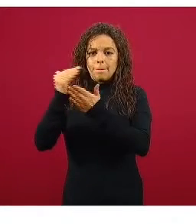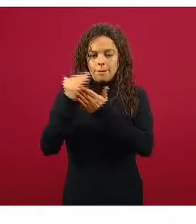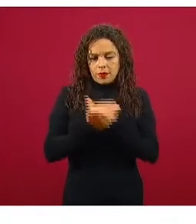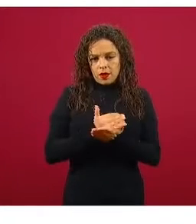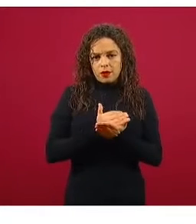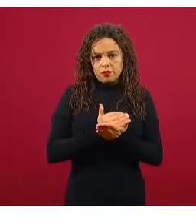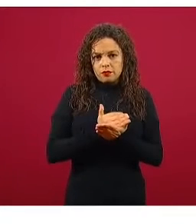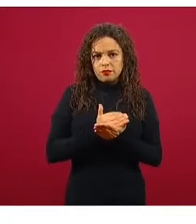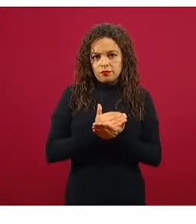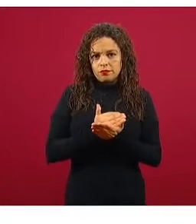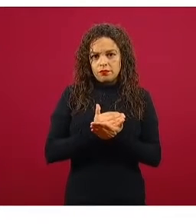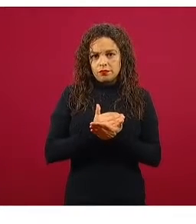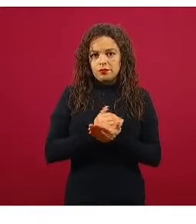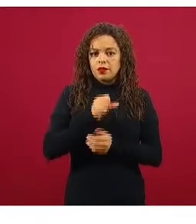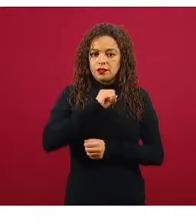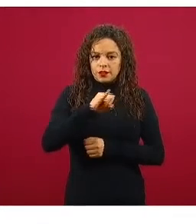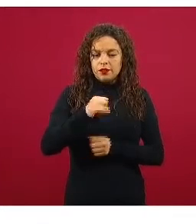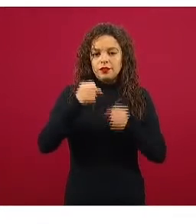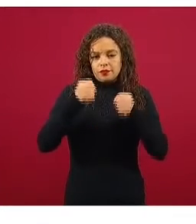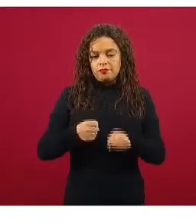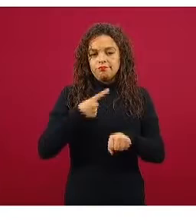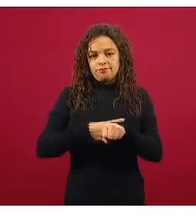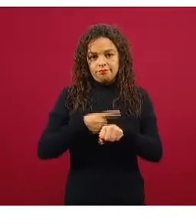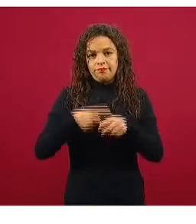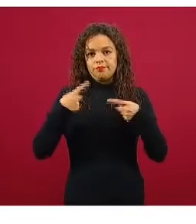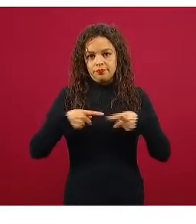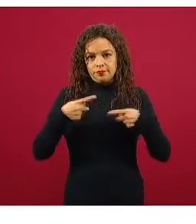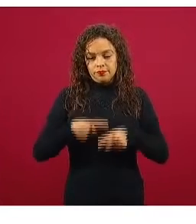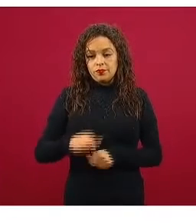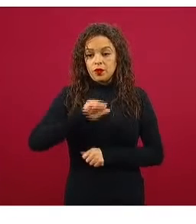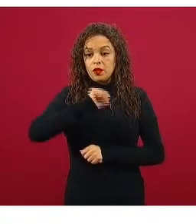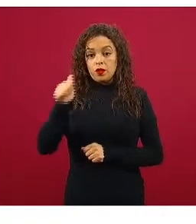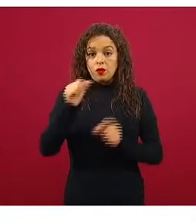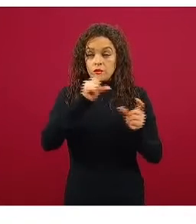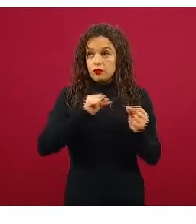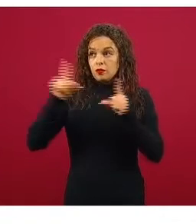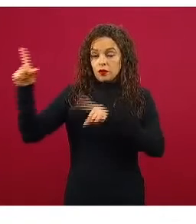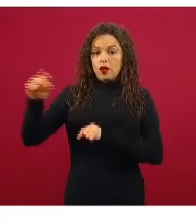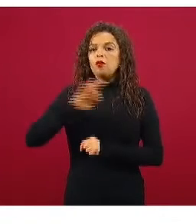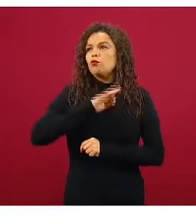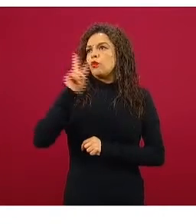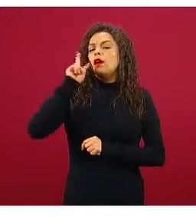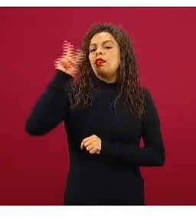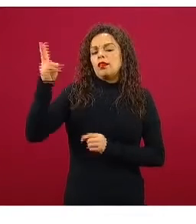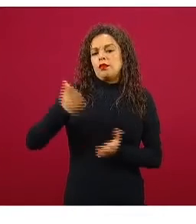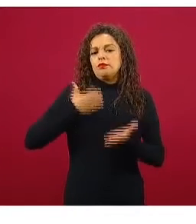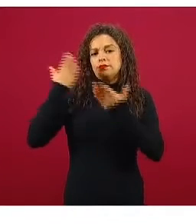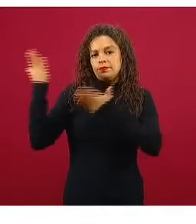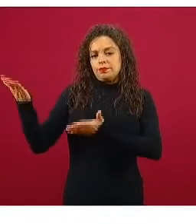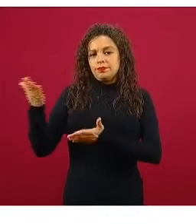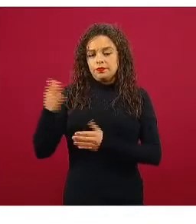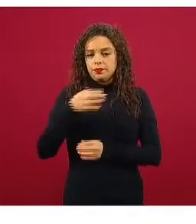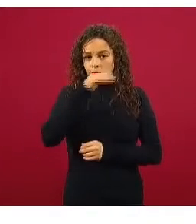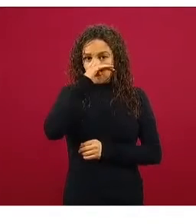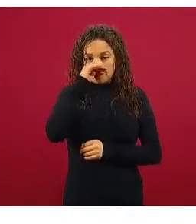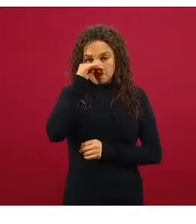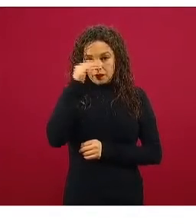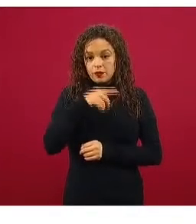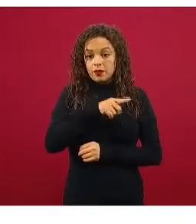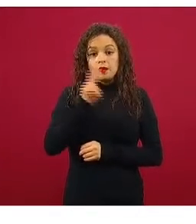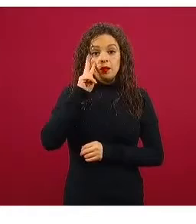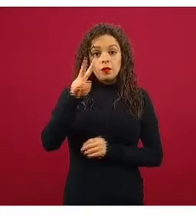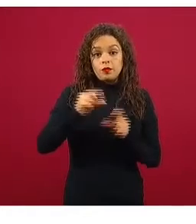confirmada. En la siguiente diapositiva podemos precisamente ver cómo se ordenan en forma